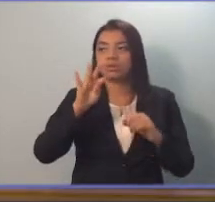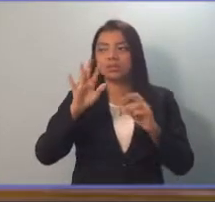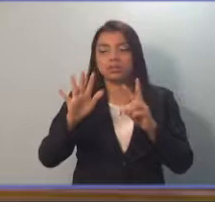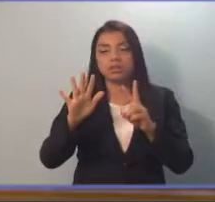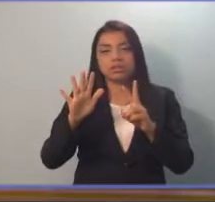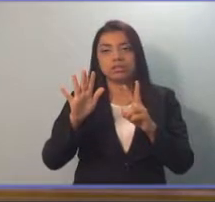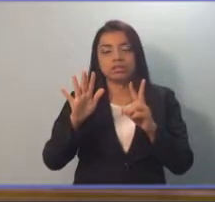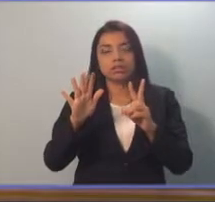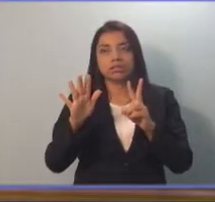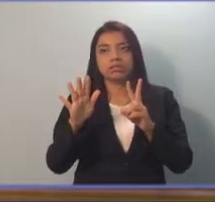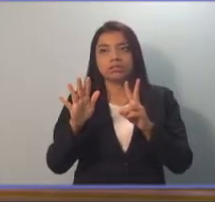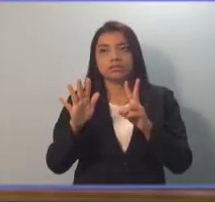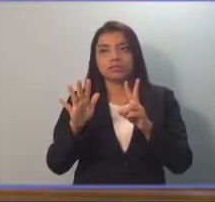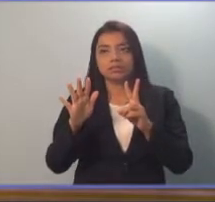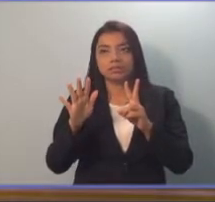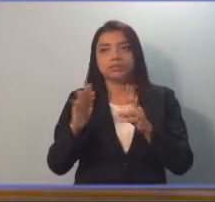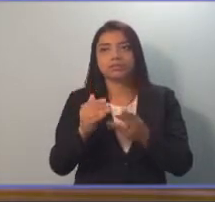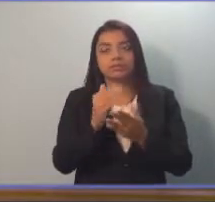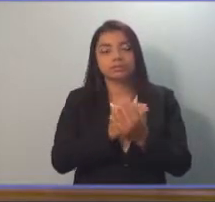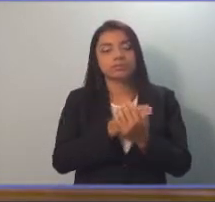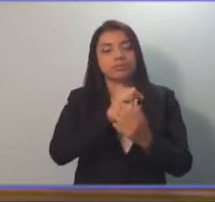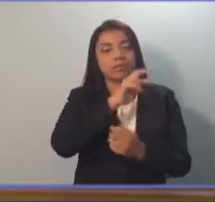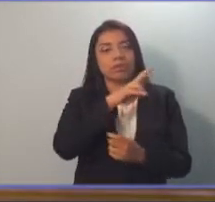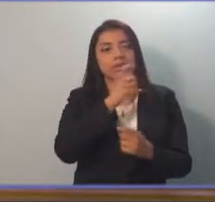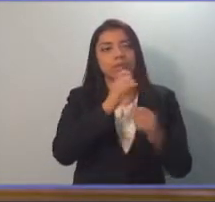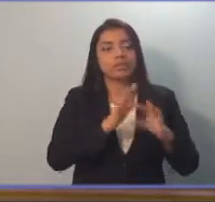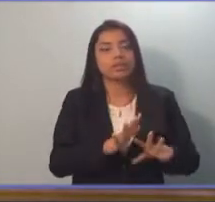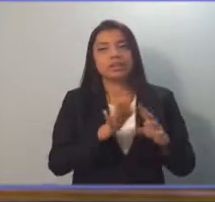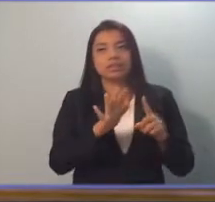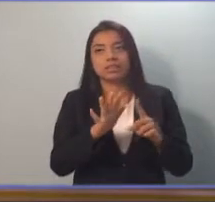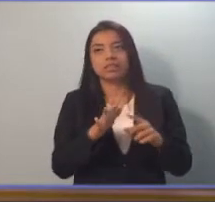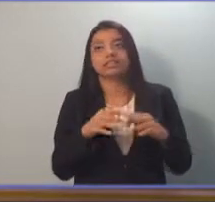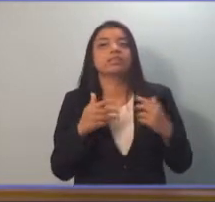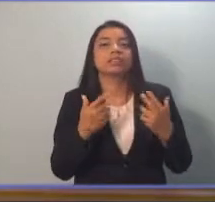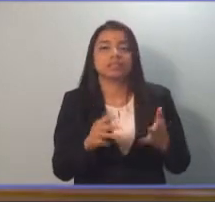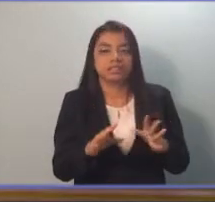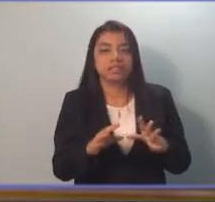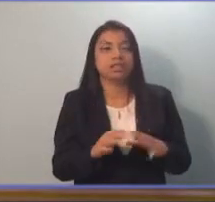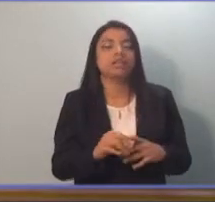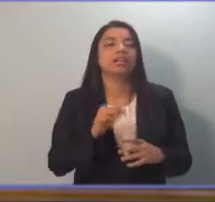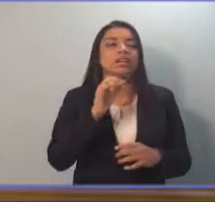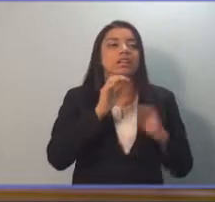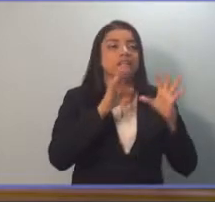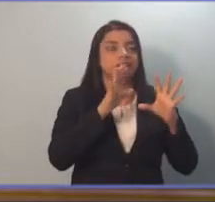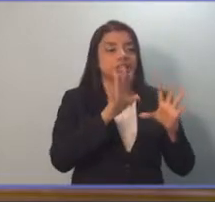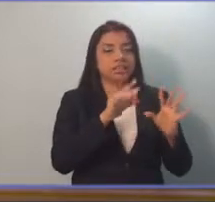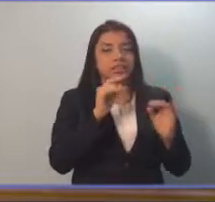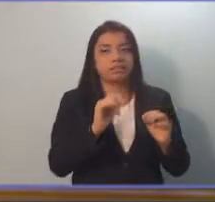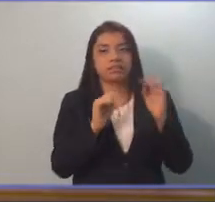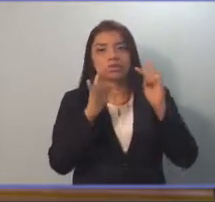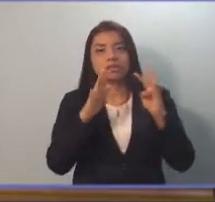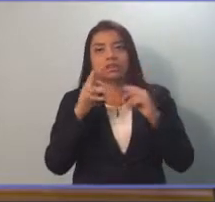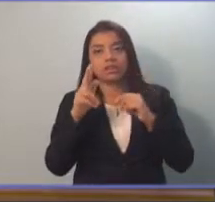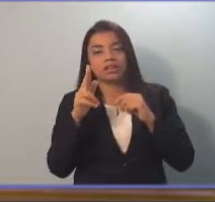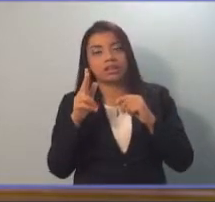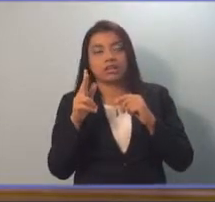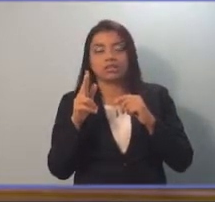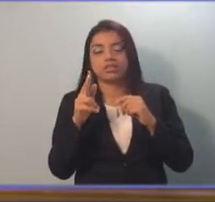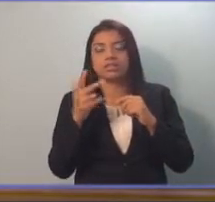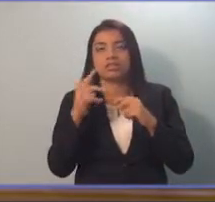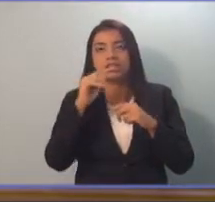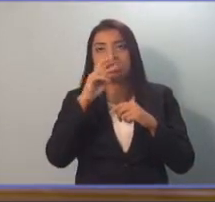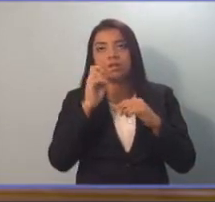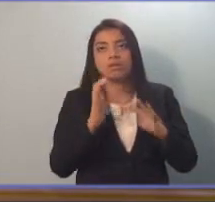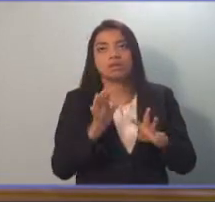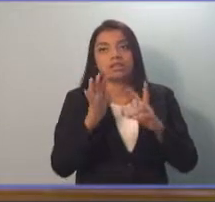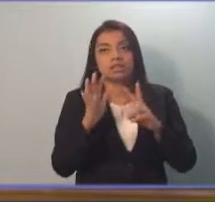en promedio el 2016, se redujo a 10.83 el 2017.